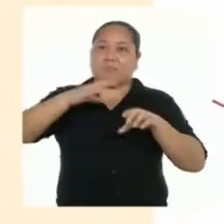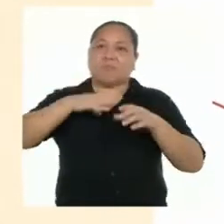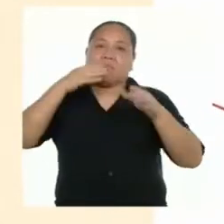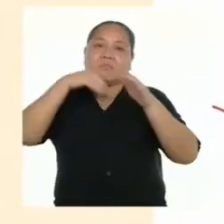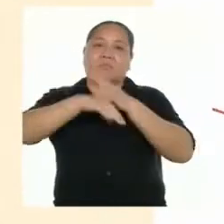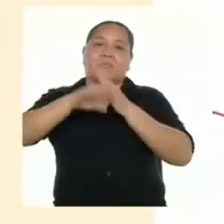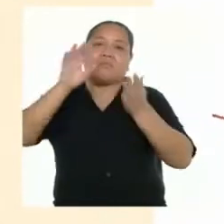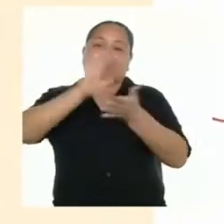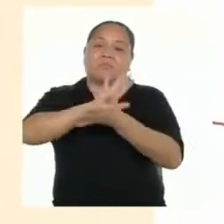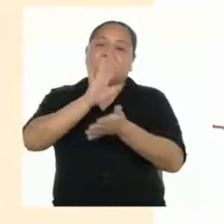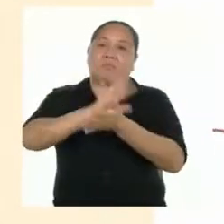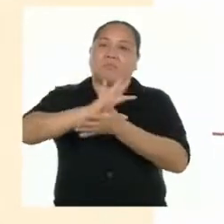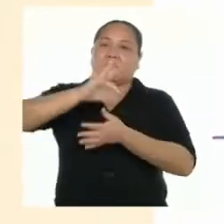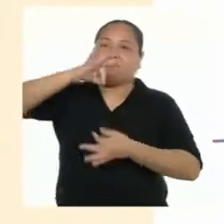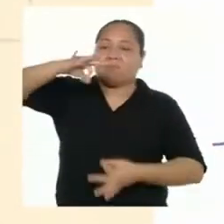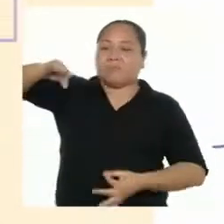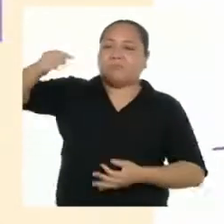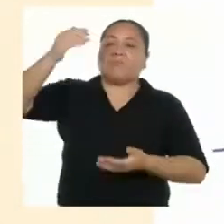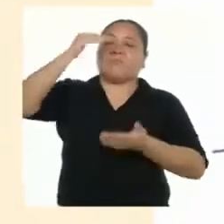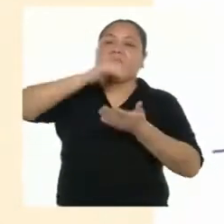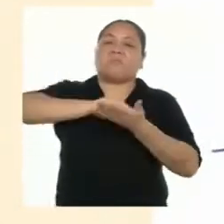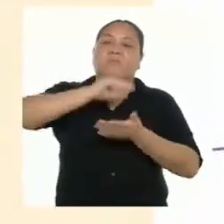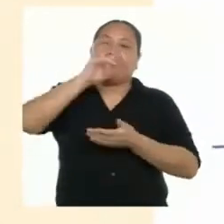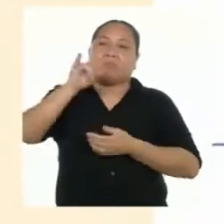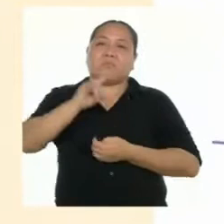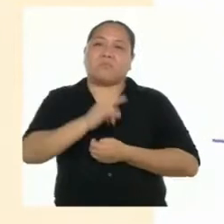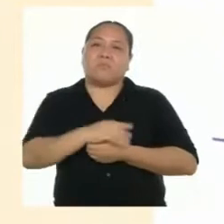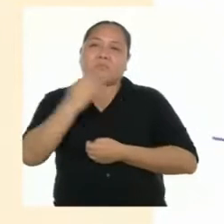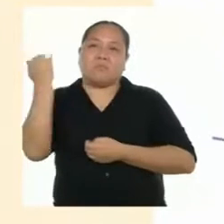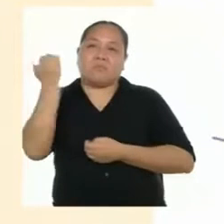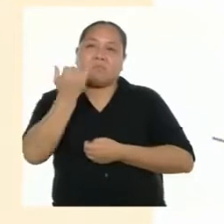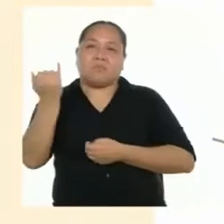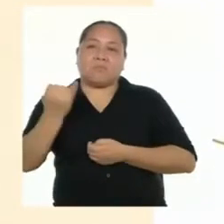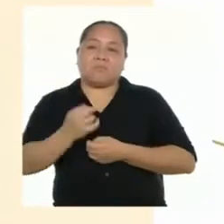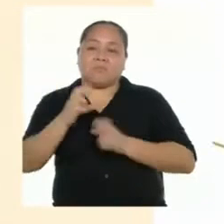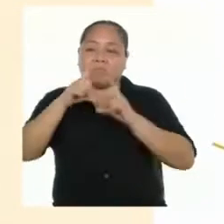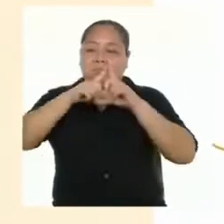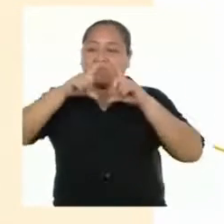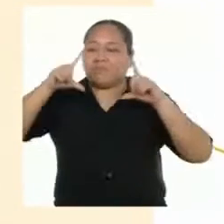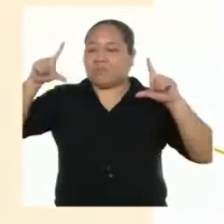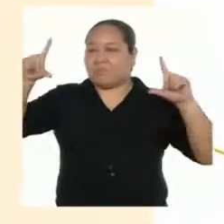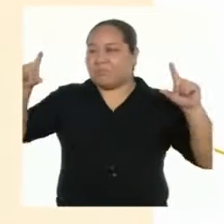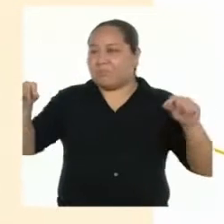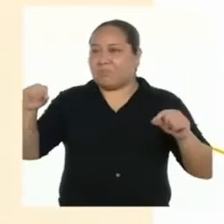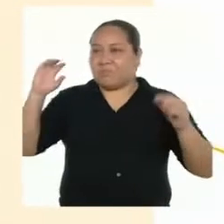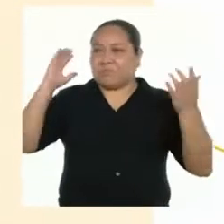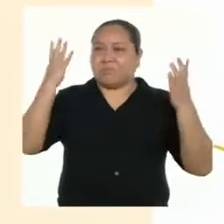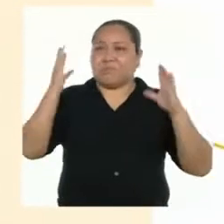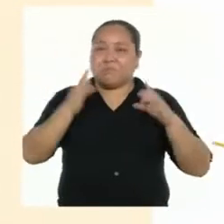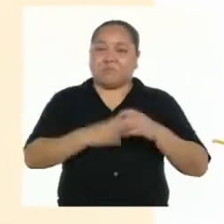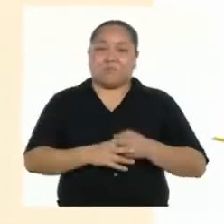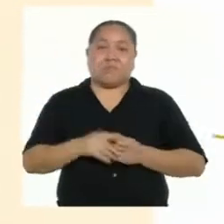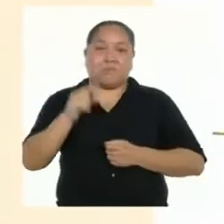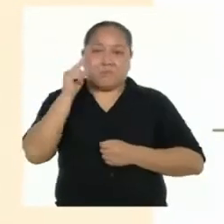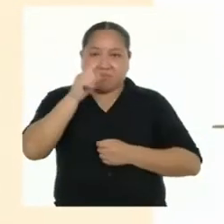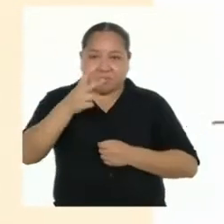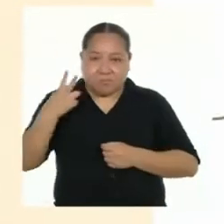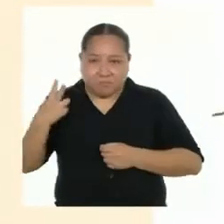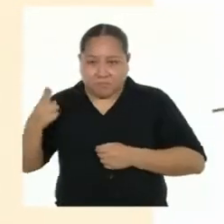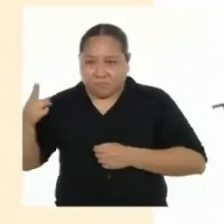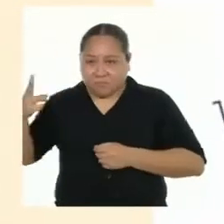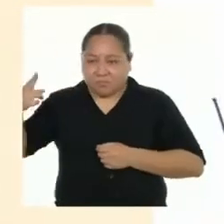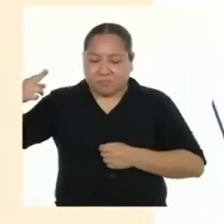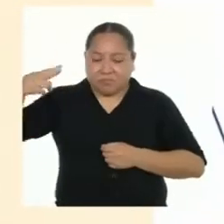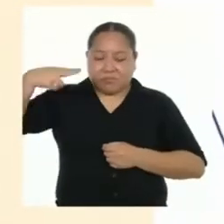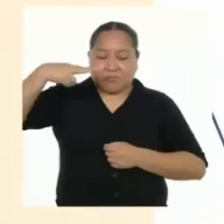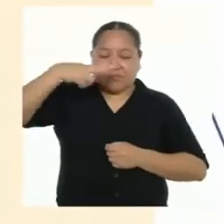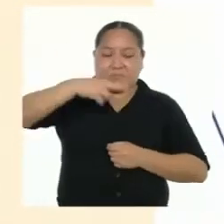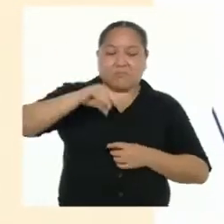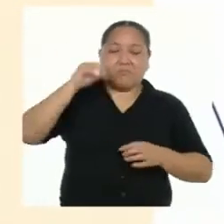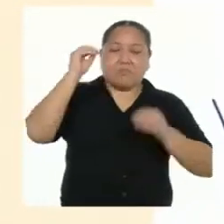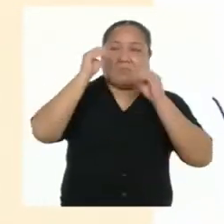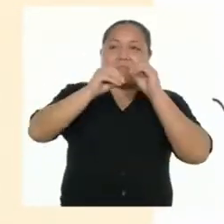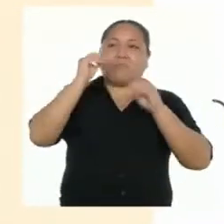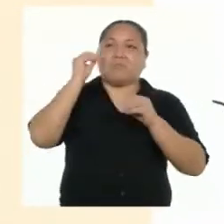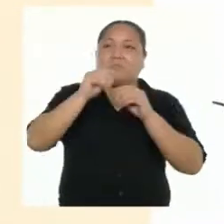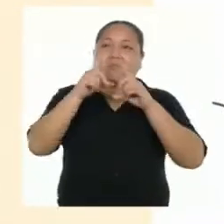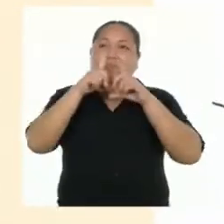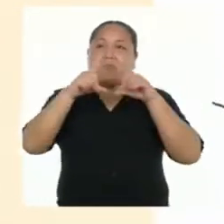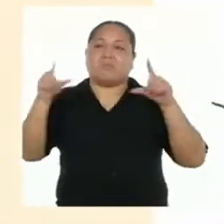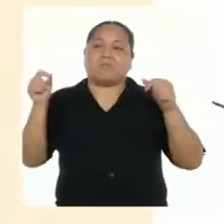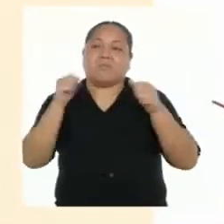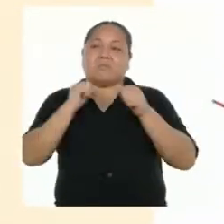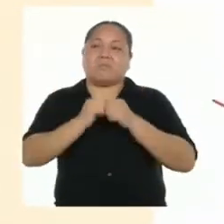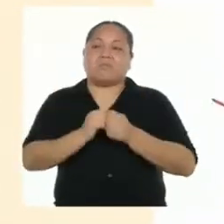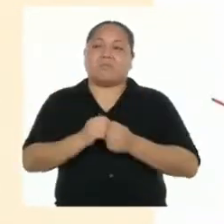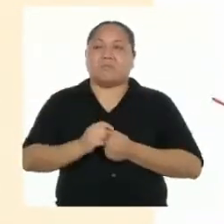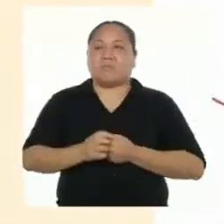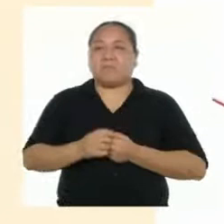nuestros papelotes reutilizados. Dibujaremos un rectángulo similar al trozo que acabas de cortar y le pondremos